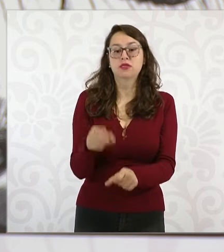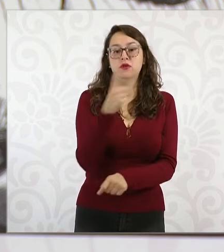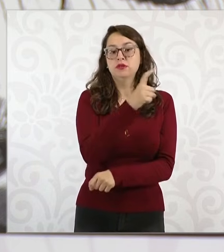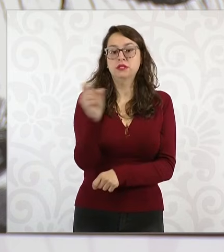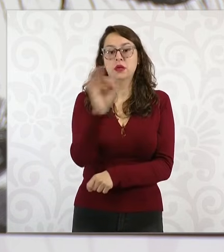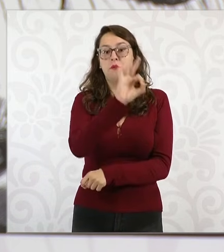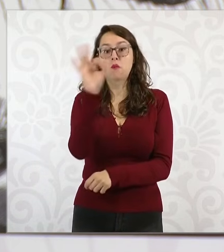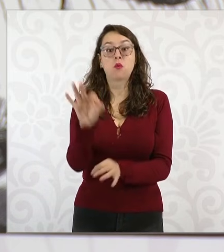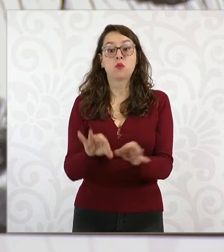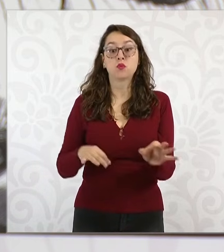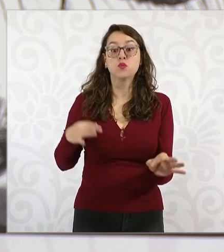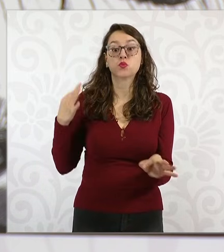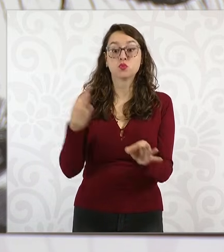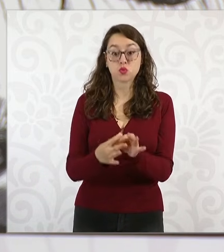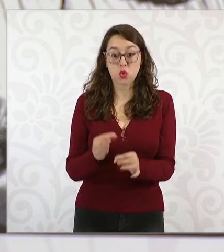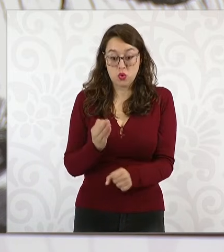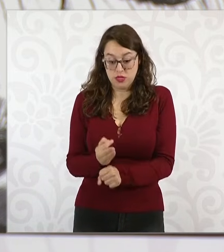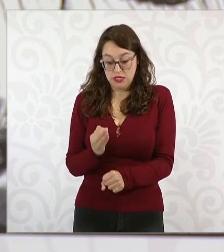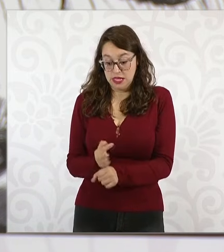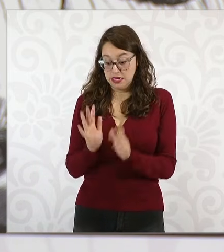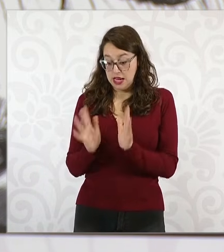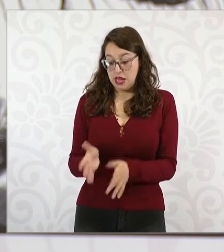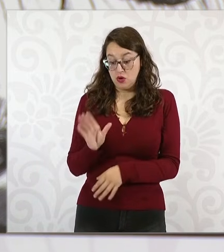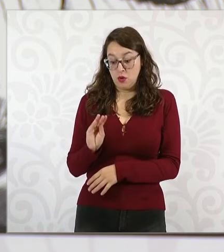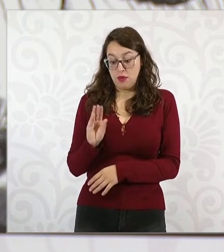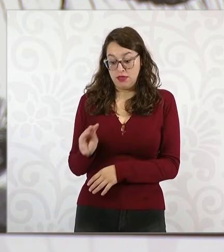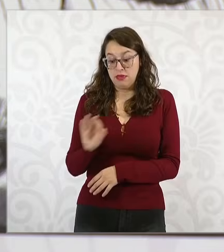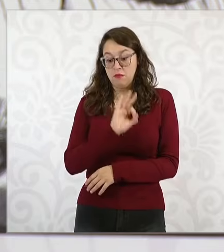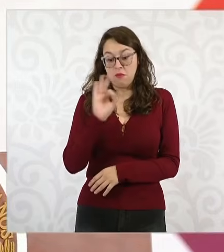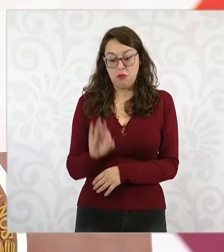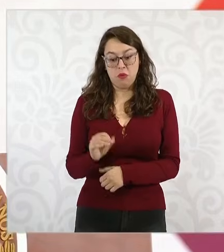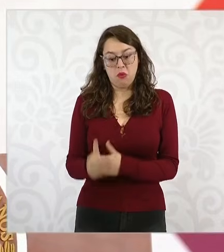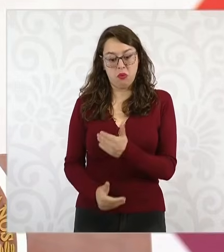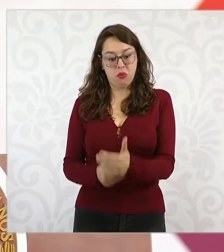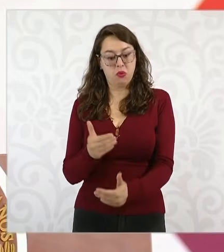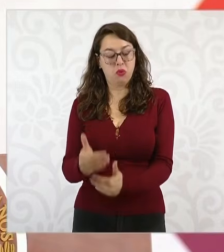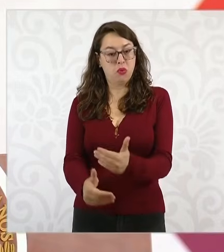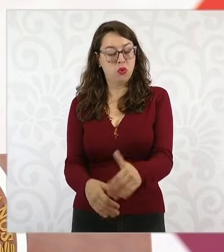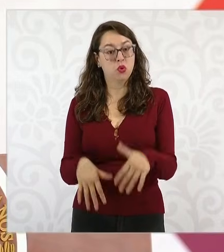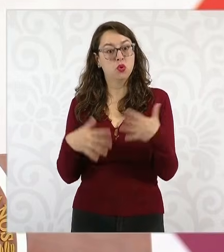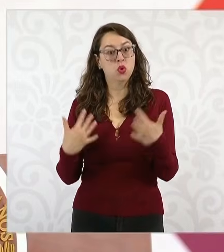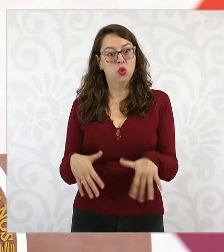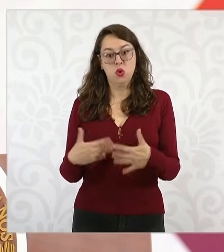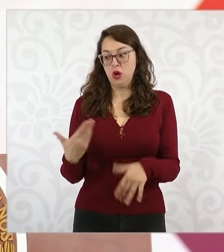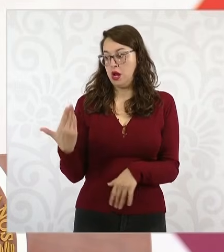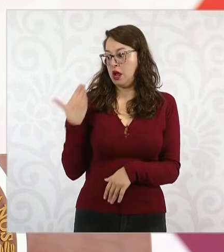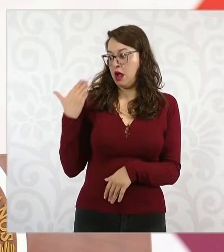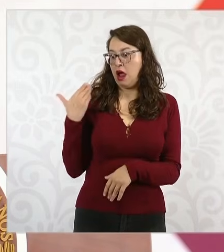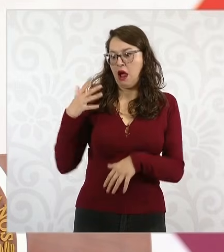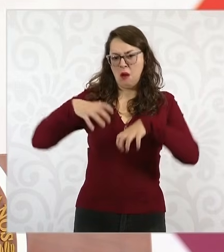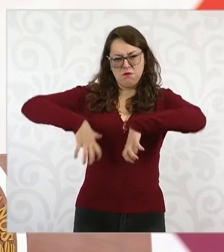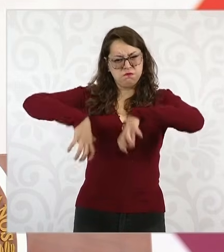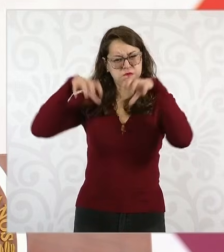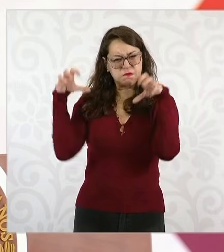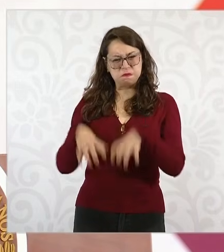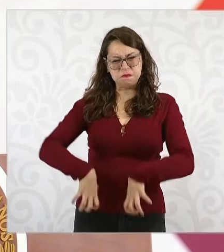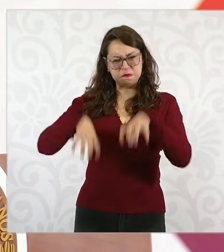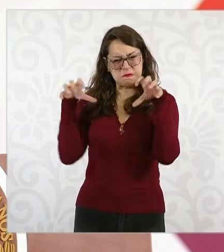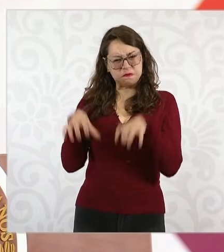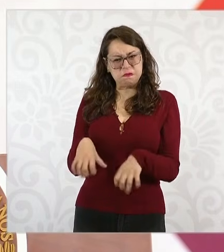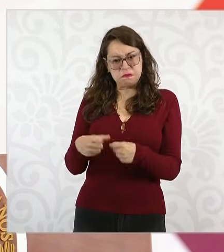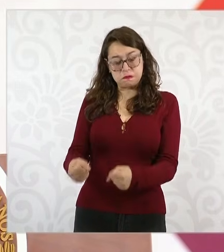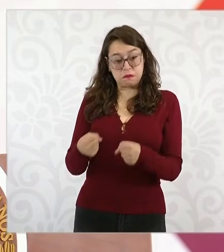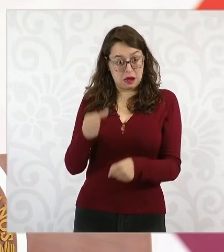es decir, van al 90%. Entonces, ayudó a desalojar mucho más rápido. Ayer que estuvimos en